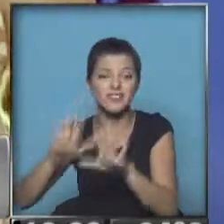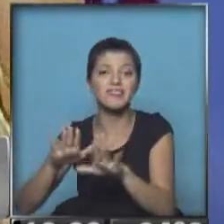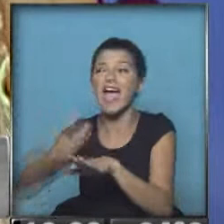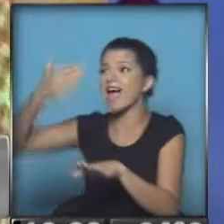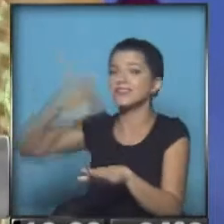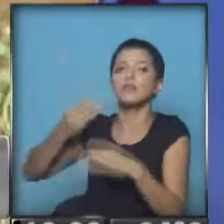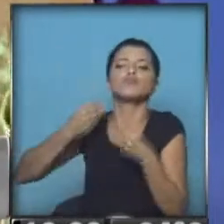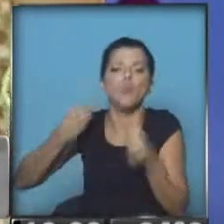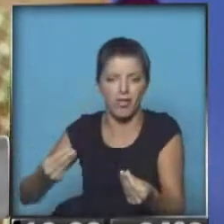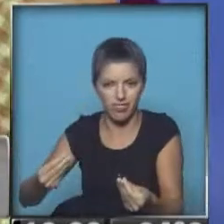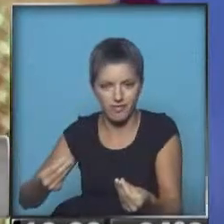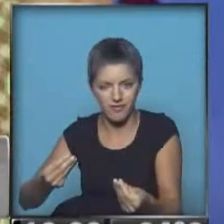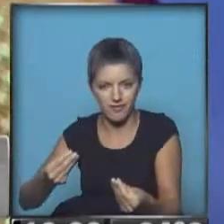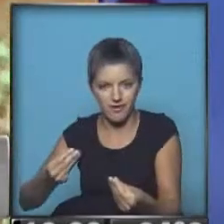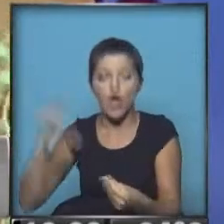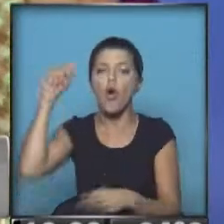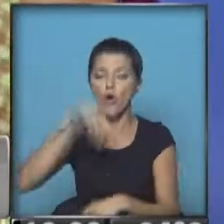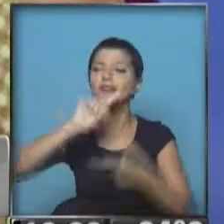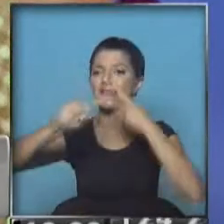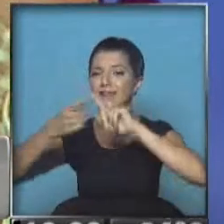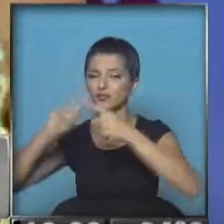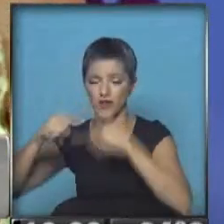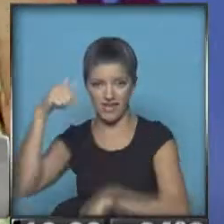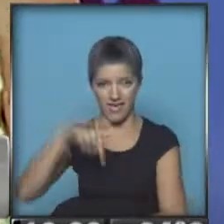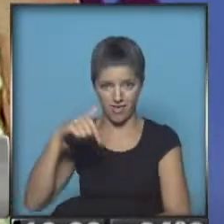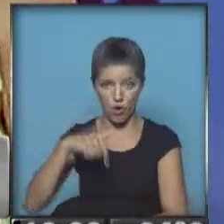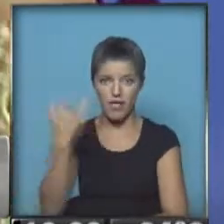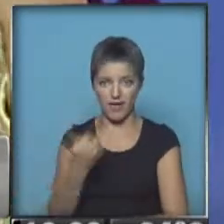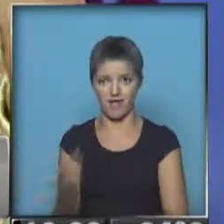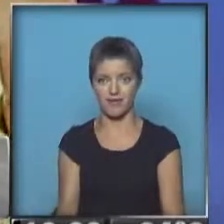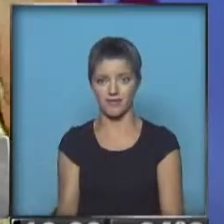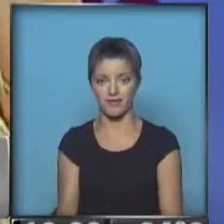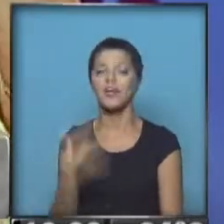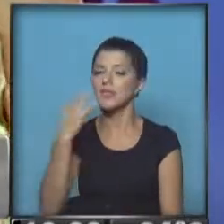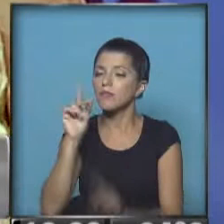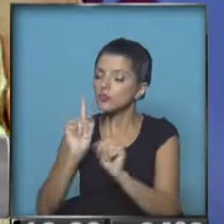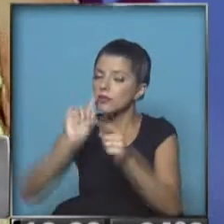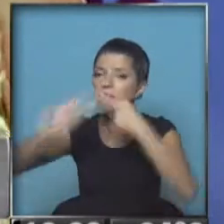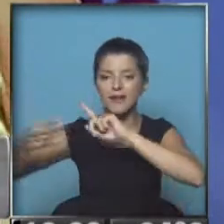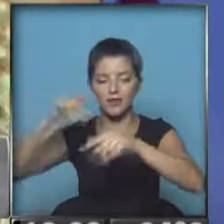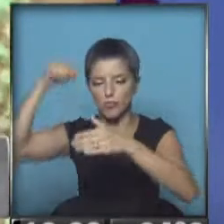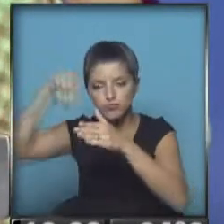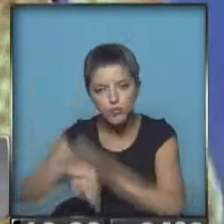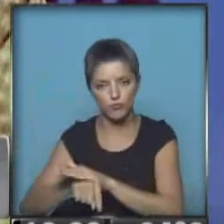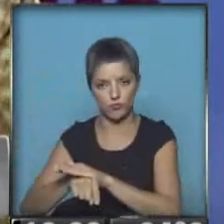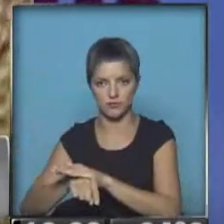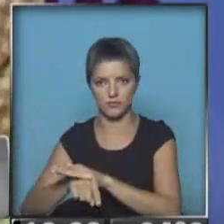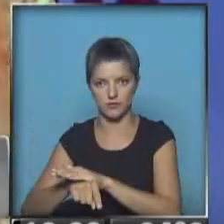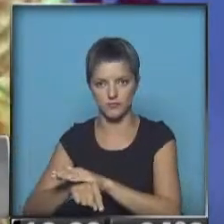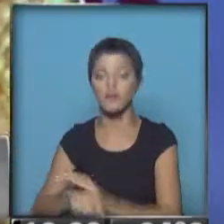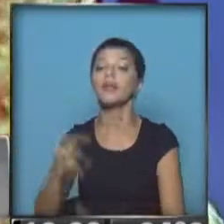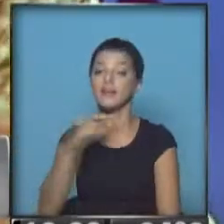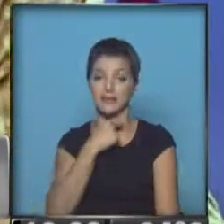mundo como hoy, con las relaciones que estamos llevando a cabo? Y tenemos que profundizar en este camino. Y aquí